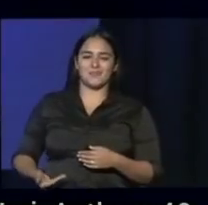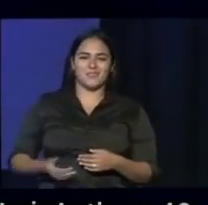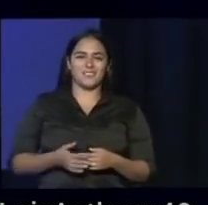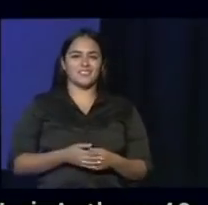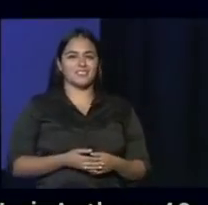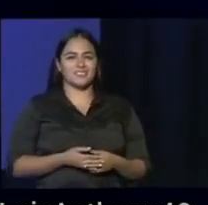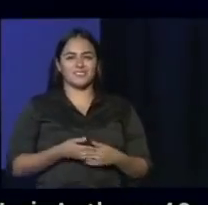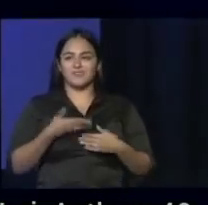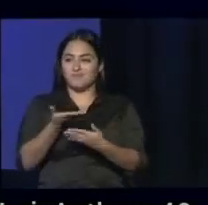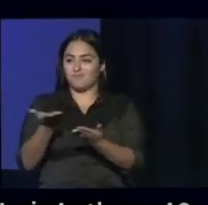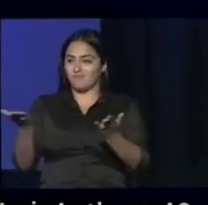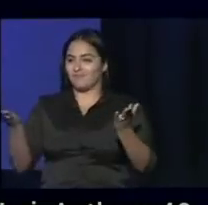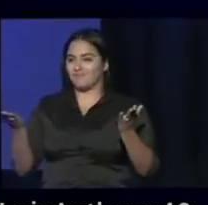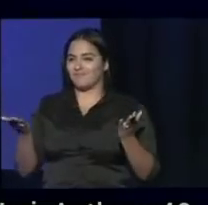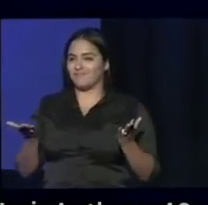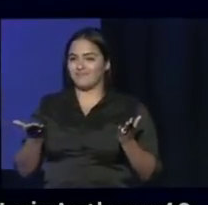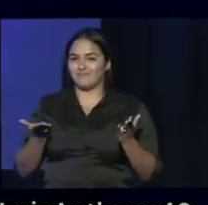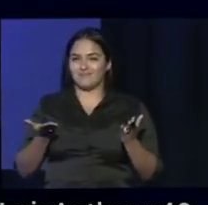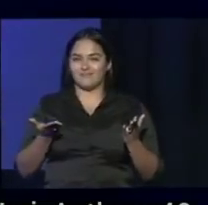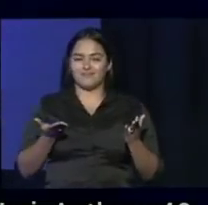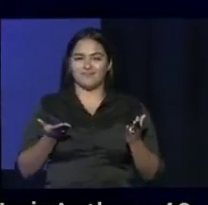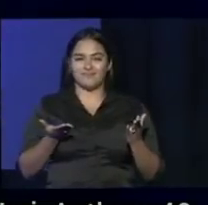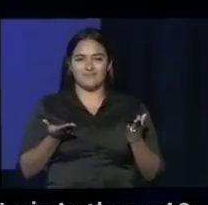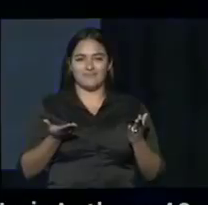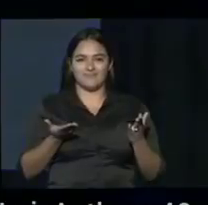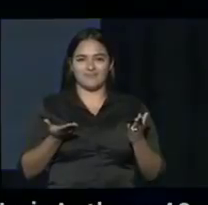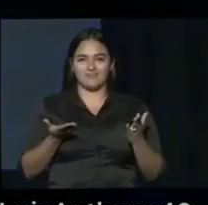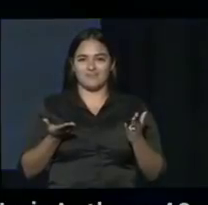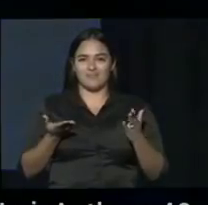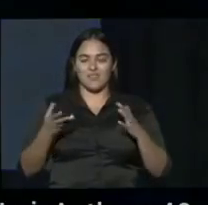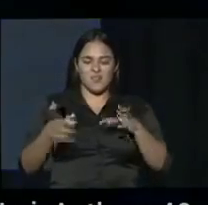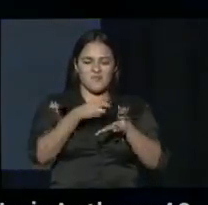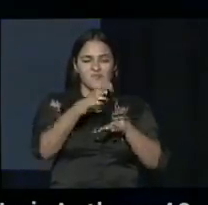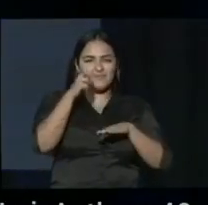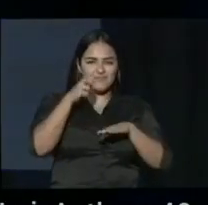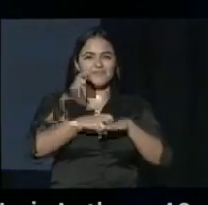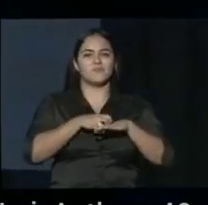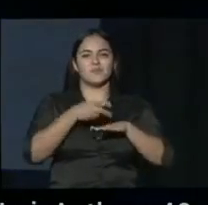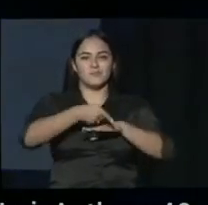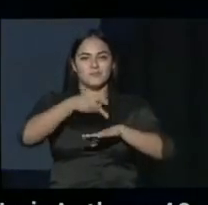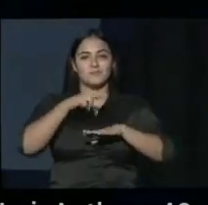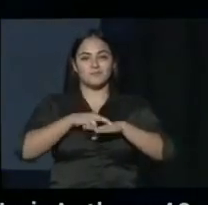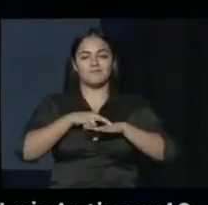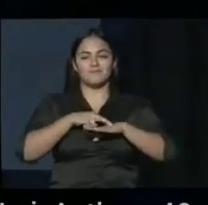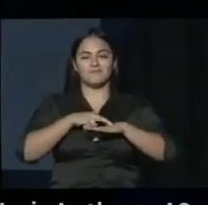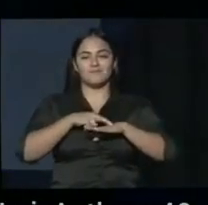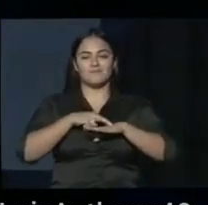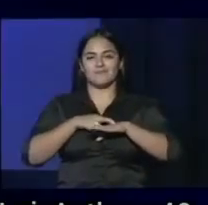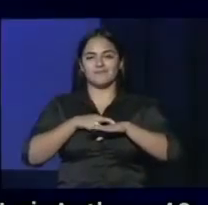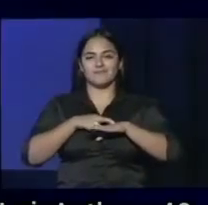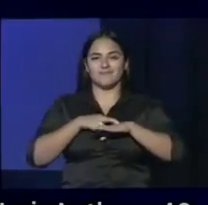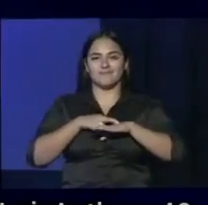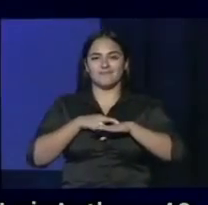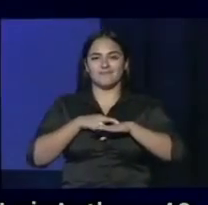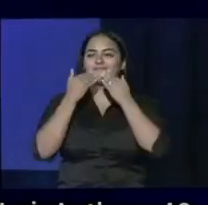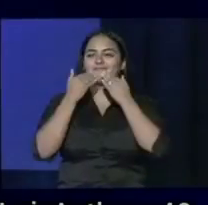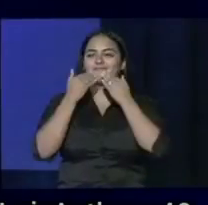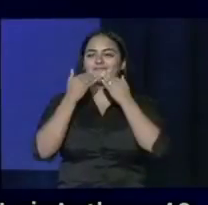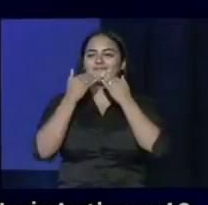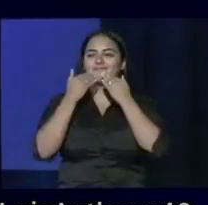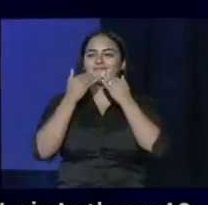Me presento ante ustedes, motivado por mi gran compromiso con Puerto Rico. Agradezco a